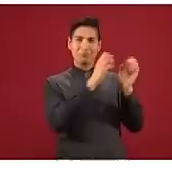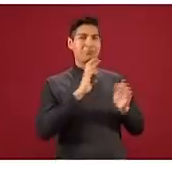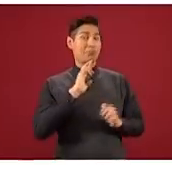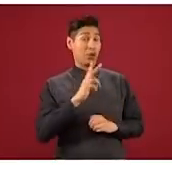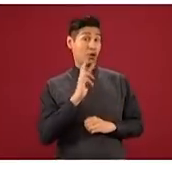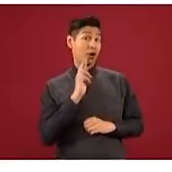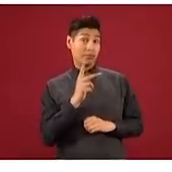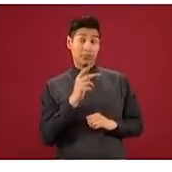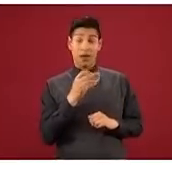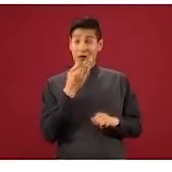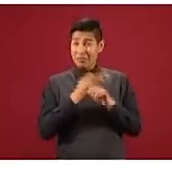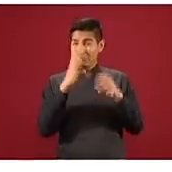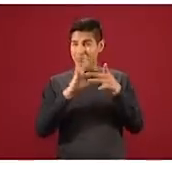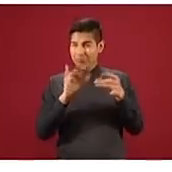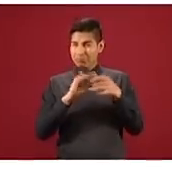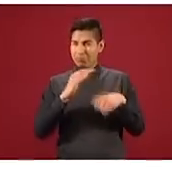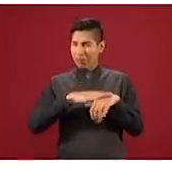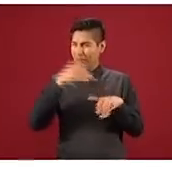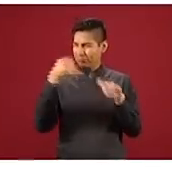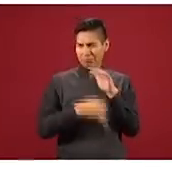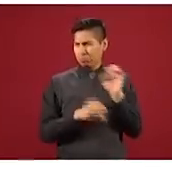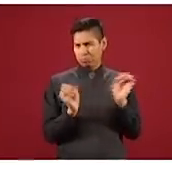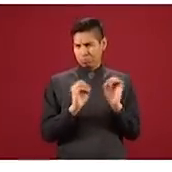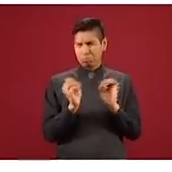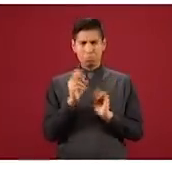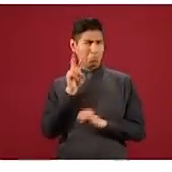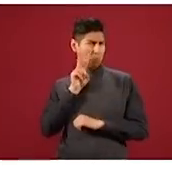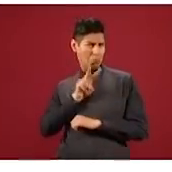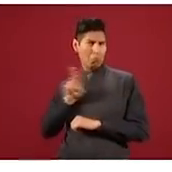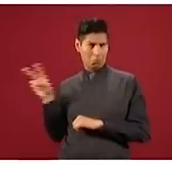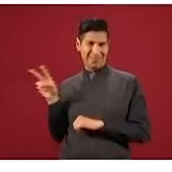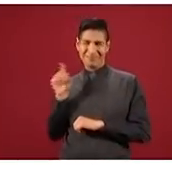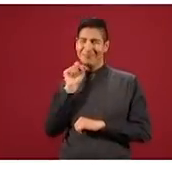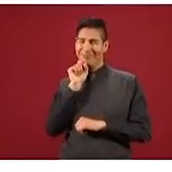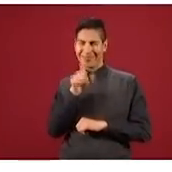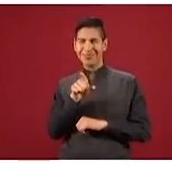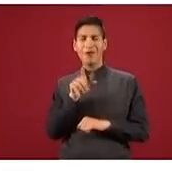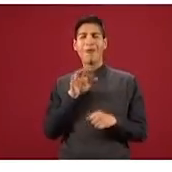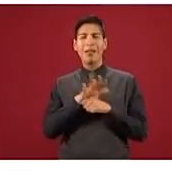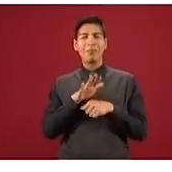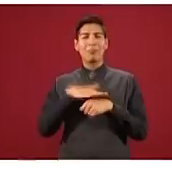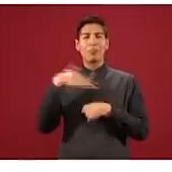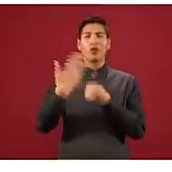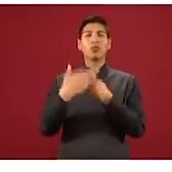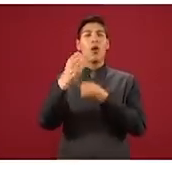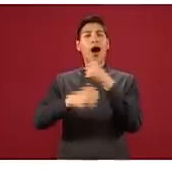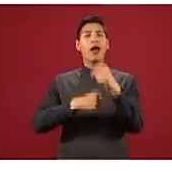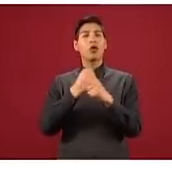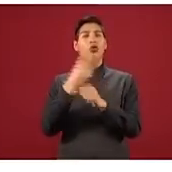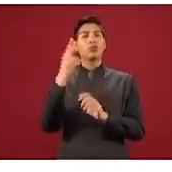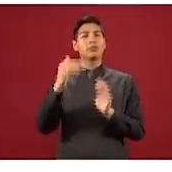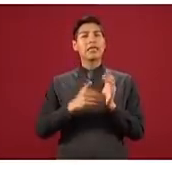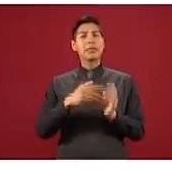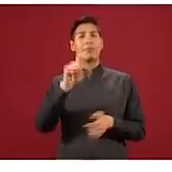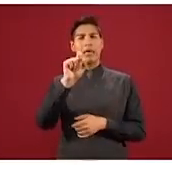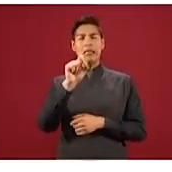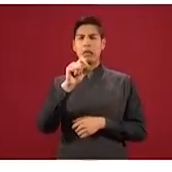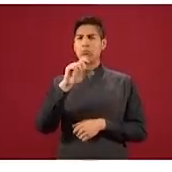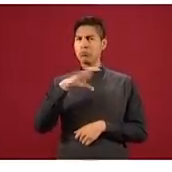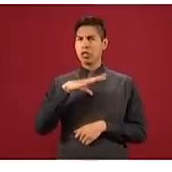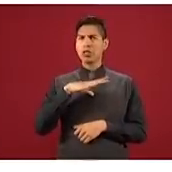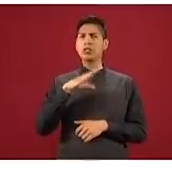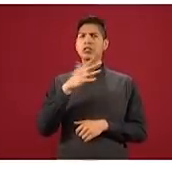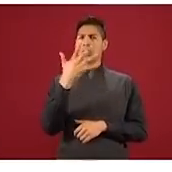aquí en la diapositiva, pero vean ustedes los totales. Tenemos para 2020 más de 5.000 centros de